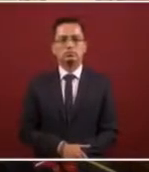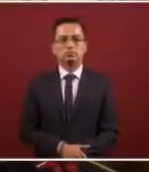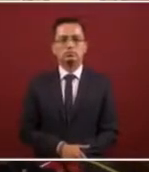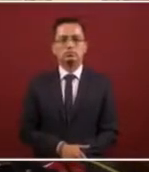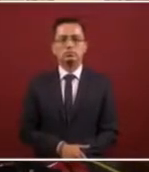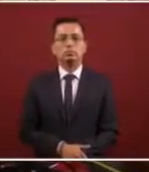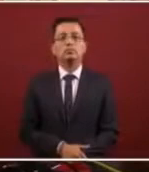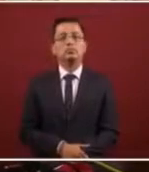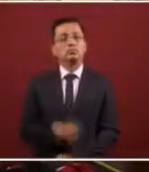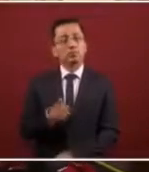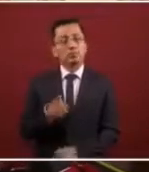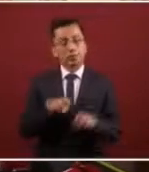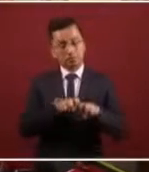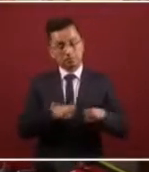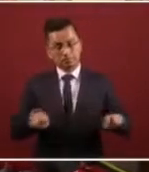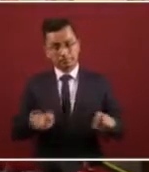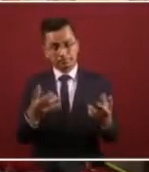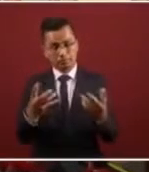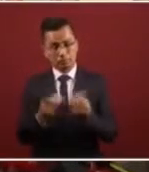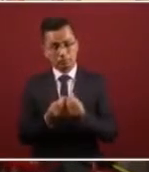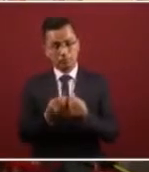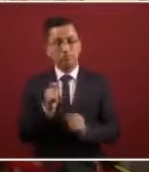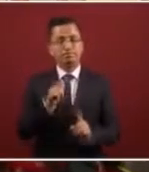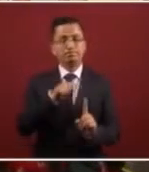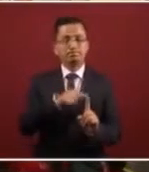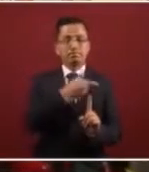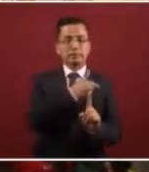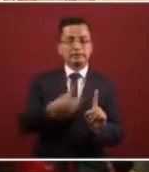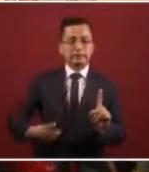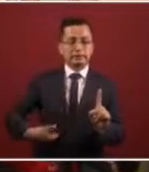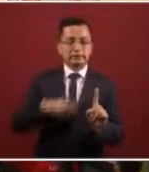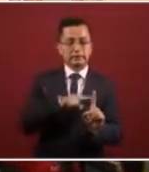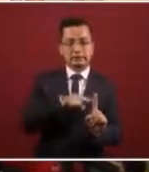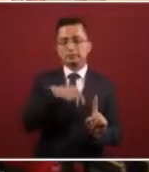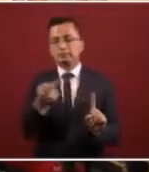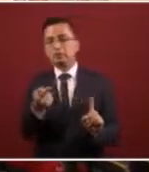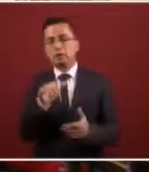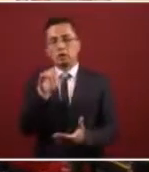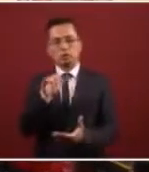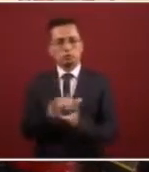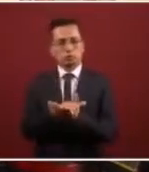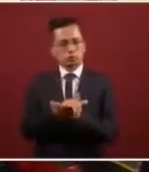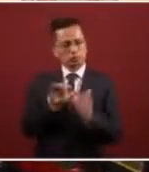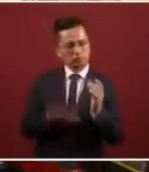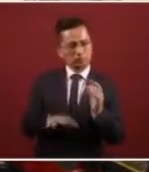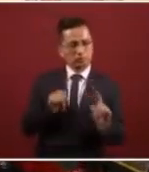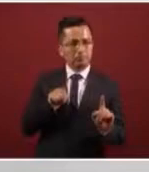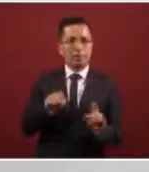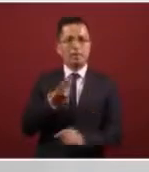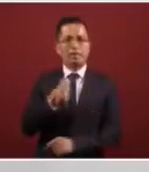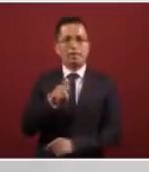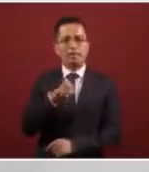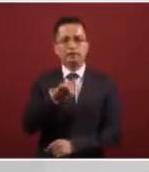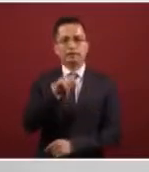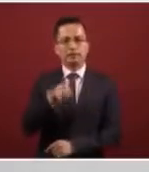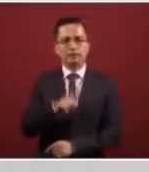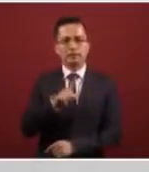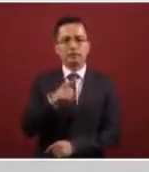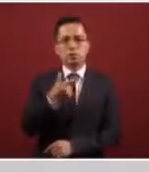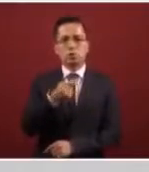Lo acompañan en el presidium la esposa del presidente constitucional de los Estados Unidos Mexicanos, Beatriz Gutiérrez